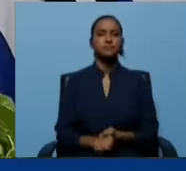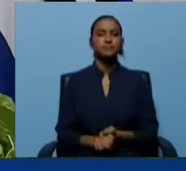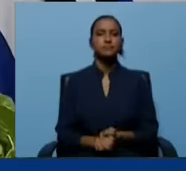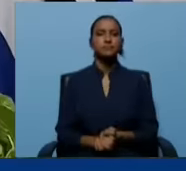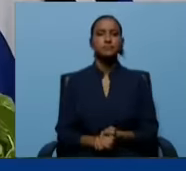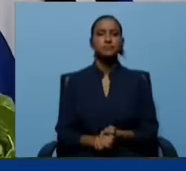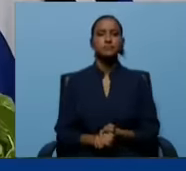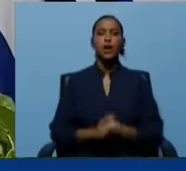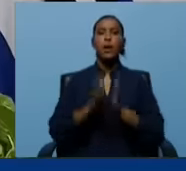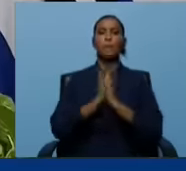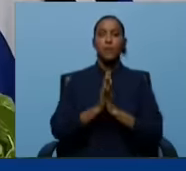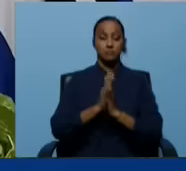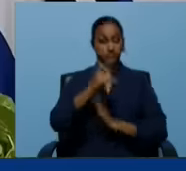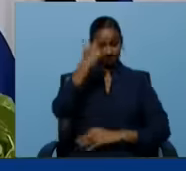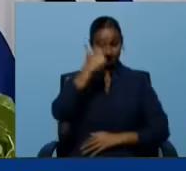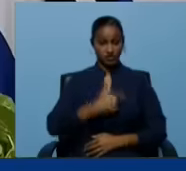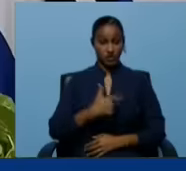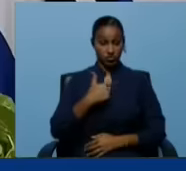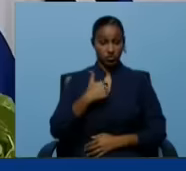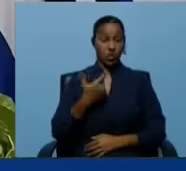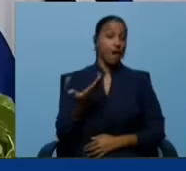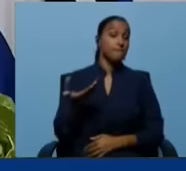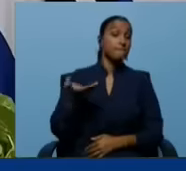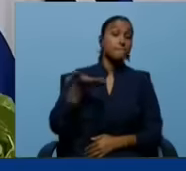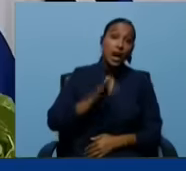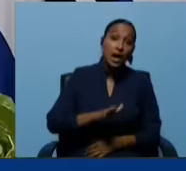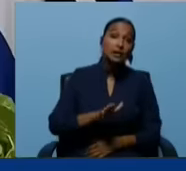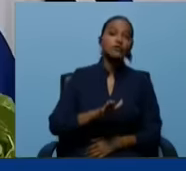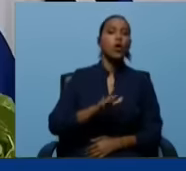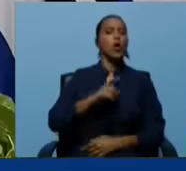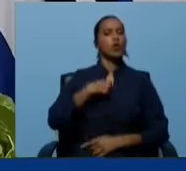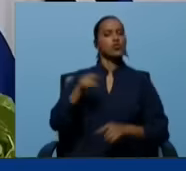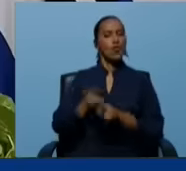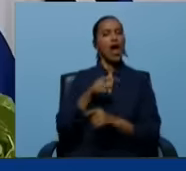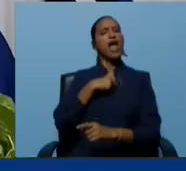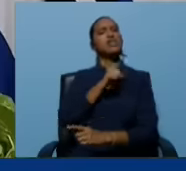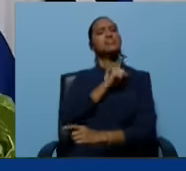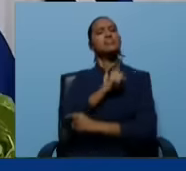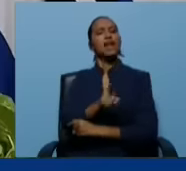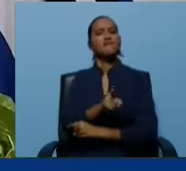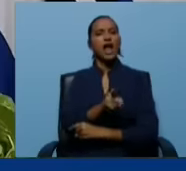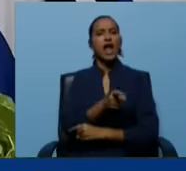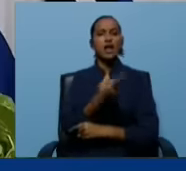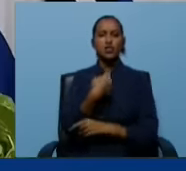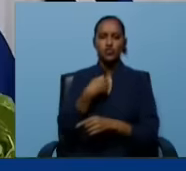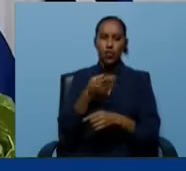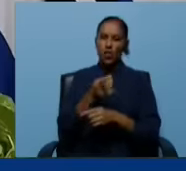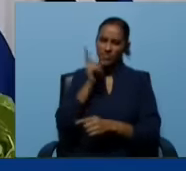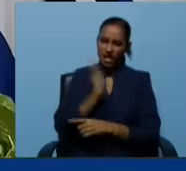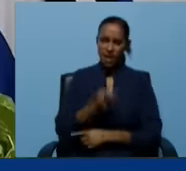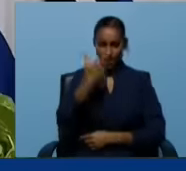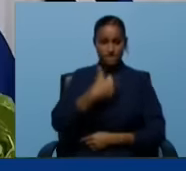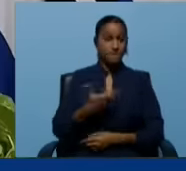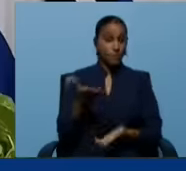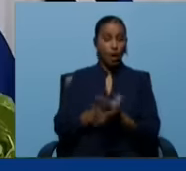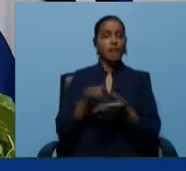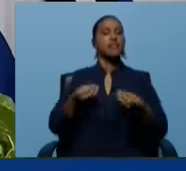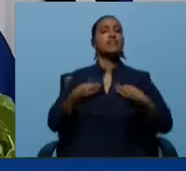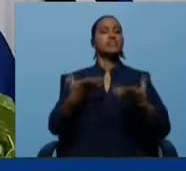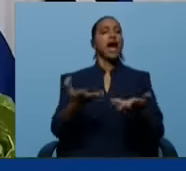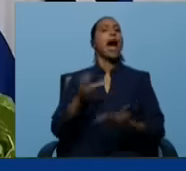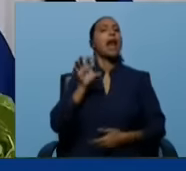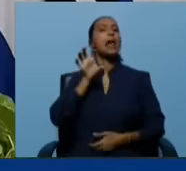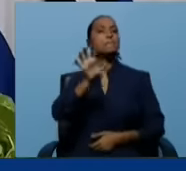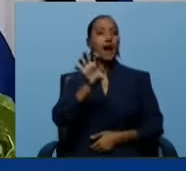entendiera que su muerte era un deber antes que rendirse. Y el 4